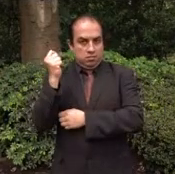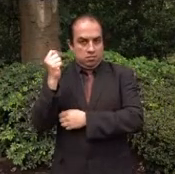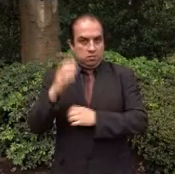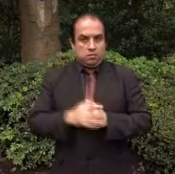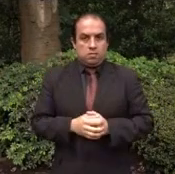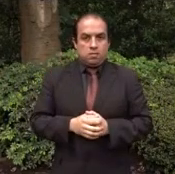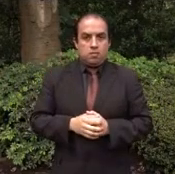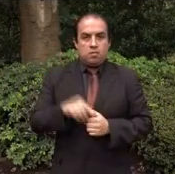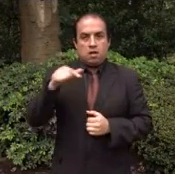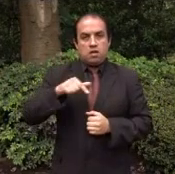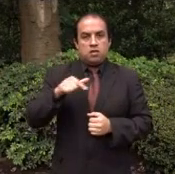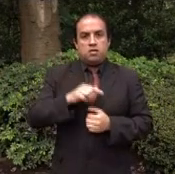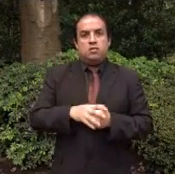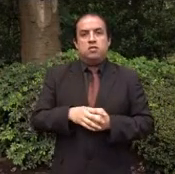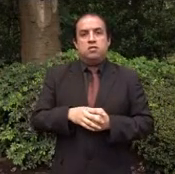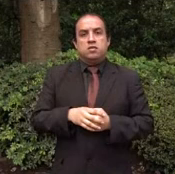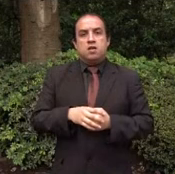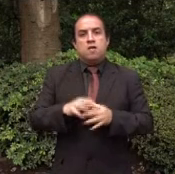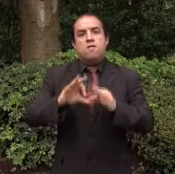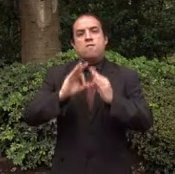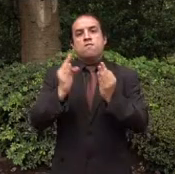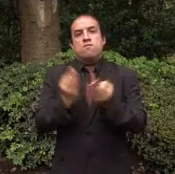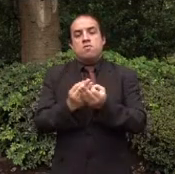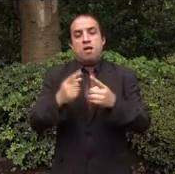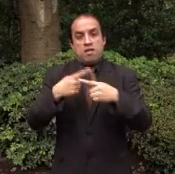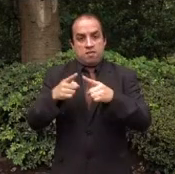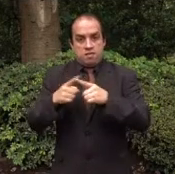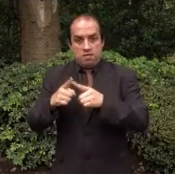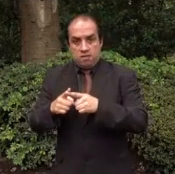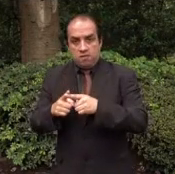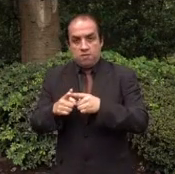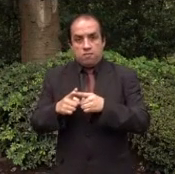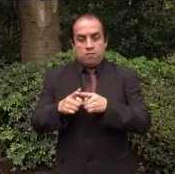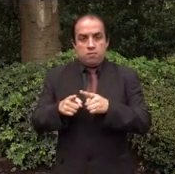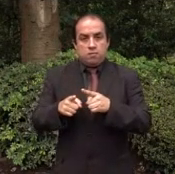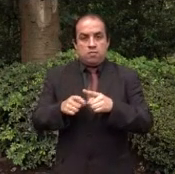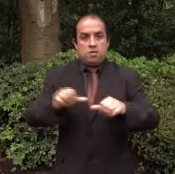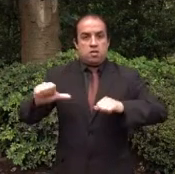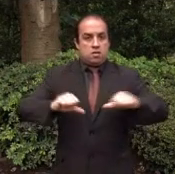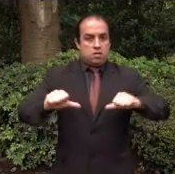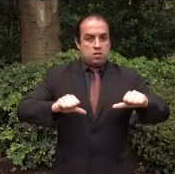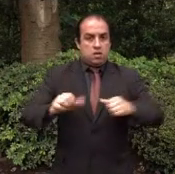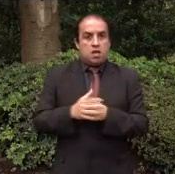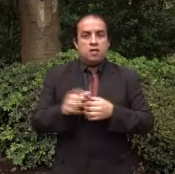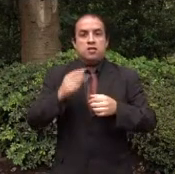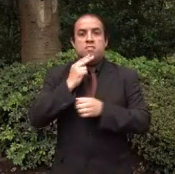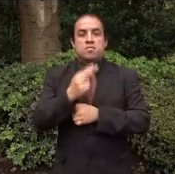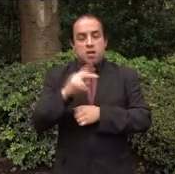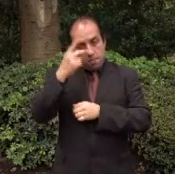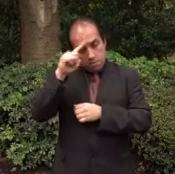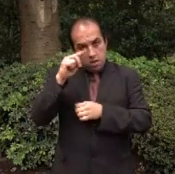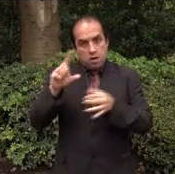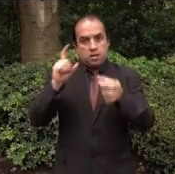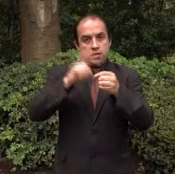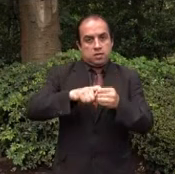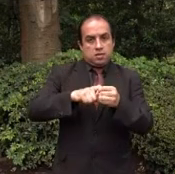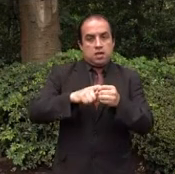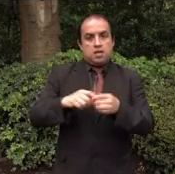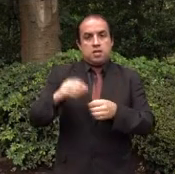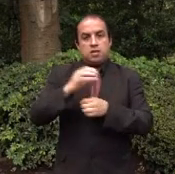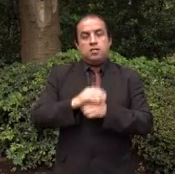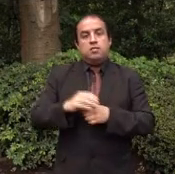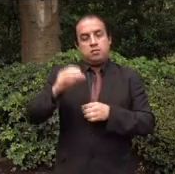Este nodo interdisciplinario servirá para asegurar la integración del Centro Cultural del Bosque con el Bosque de